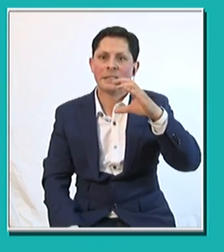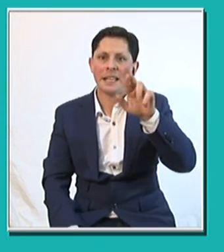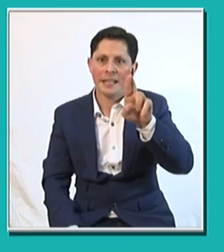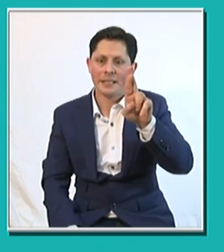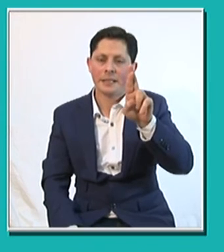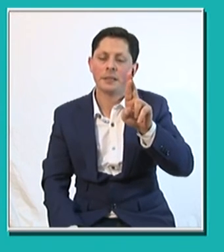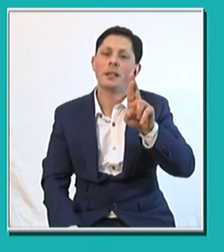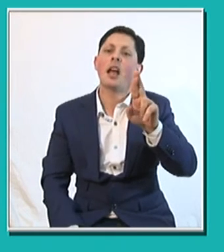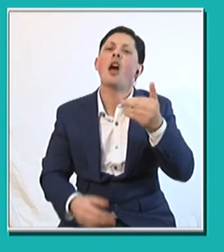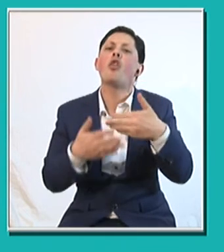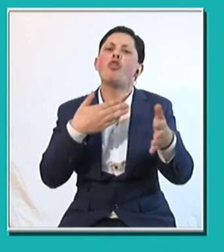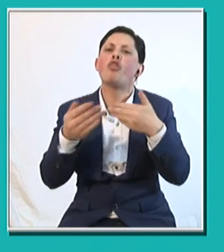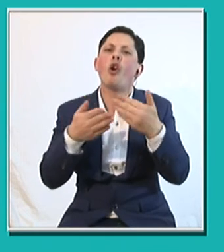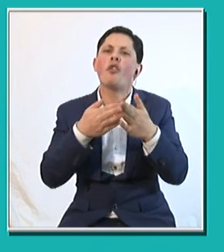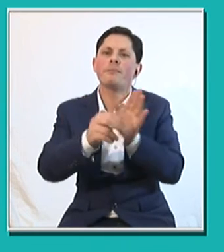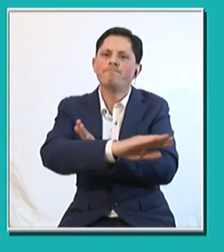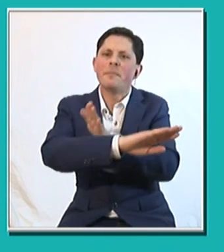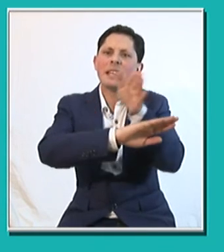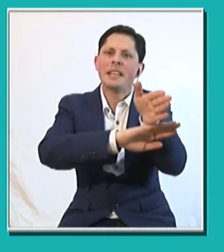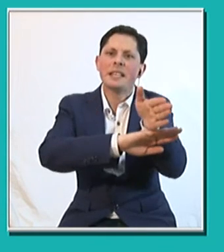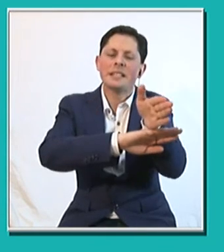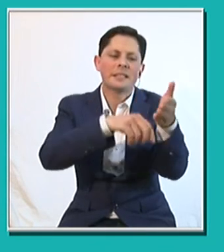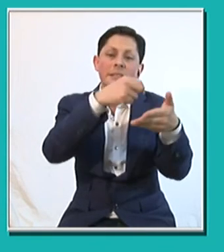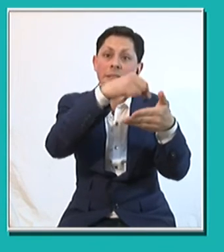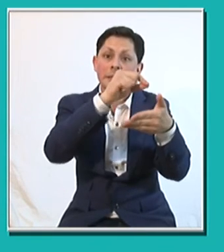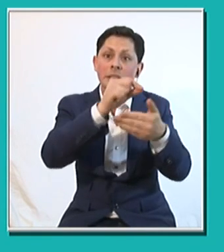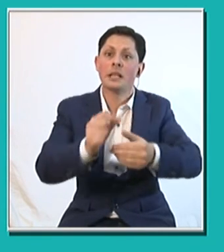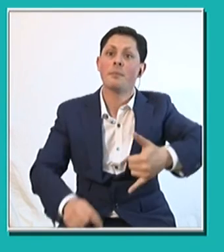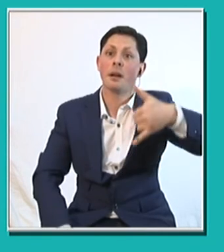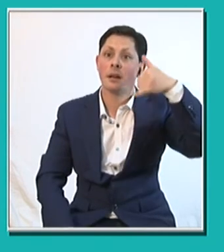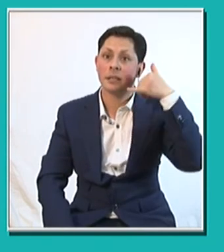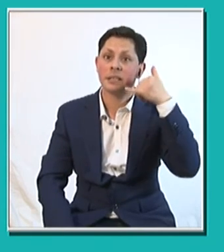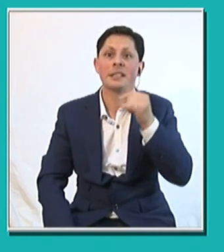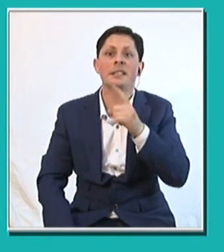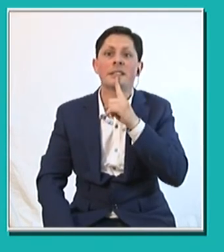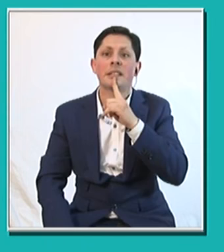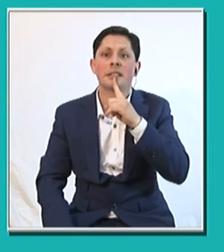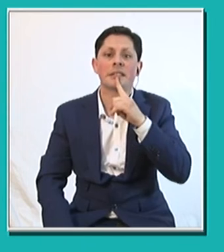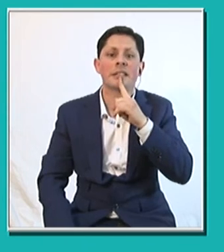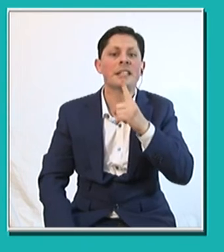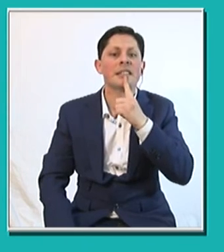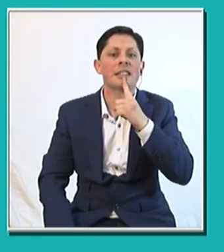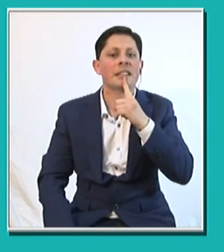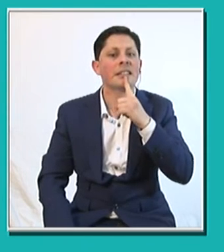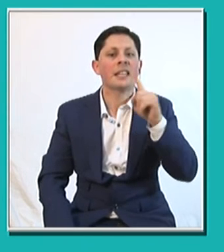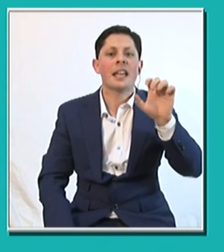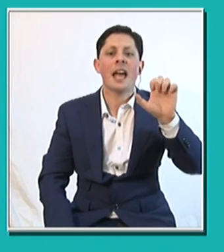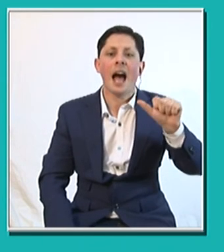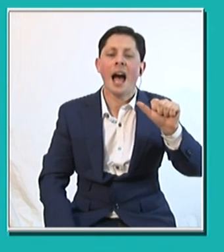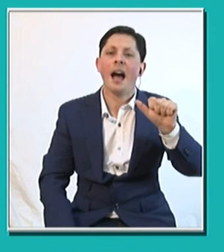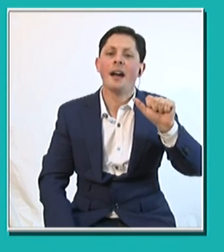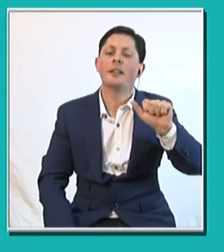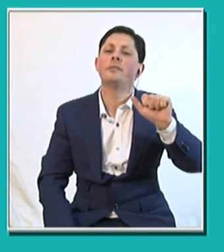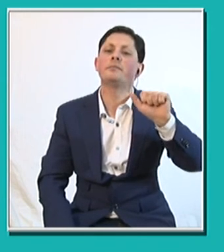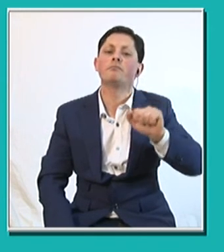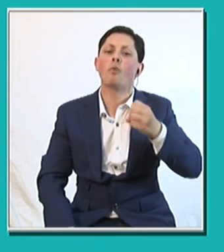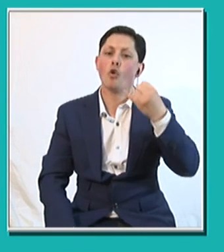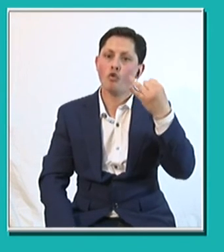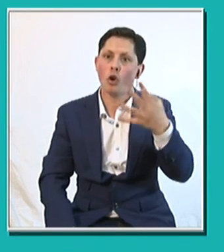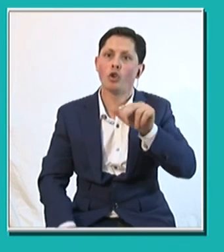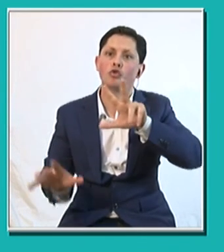poder averiguar dónde ir a testearse, pueden llamar al Fono TTA, que sigue habilitado y funcionando, con el